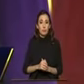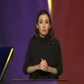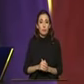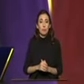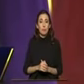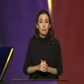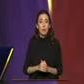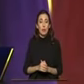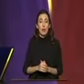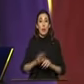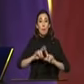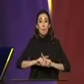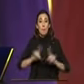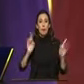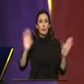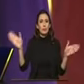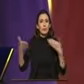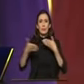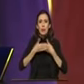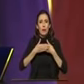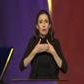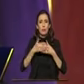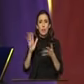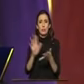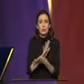intención. Pero se cerró las escuelas.